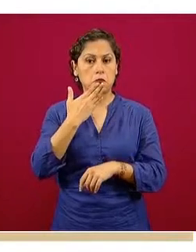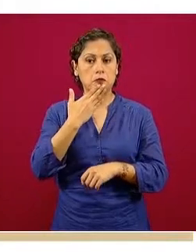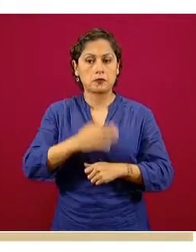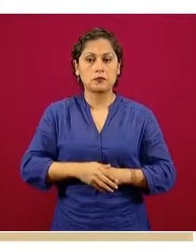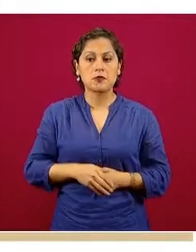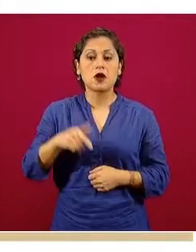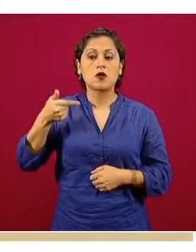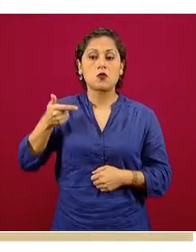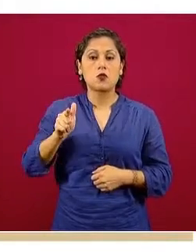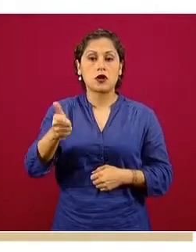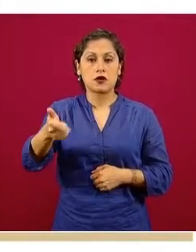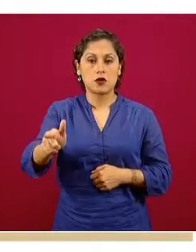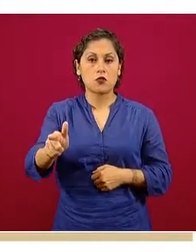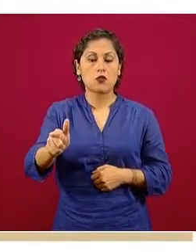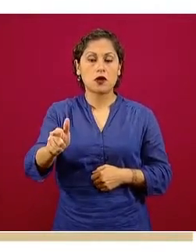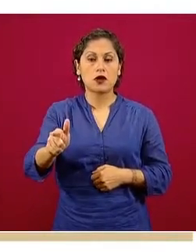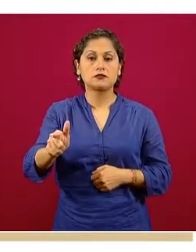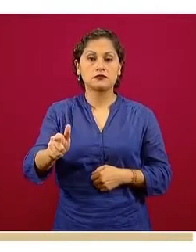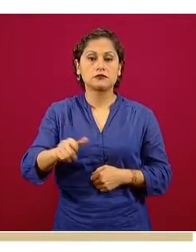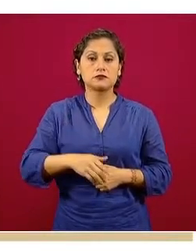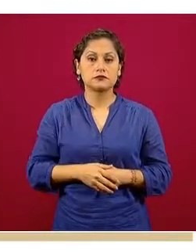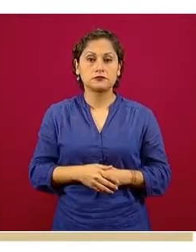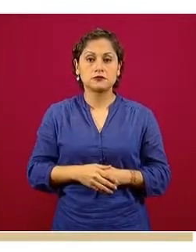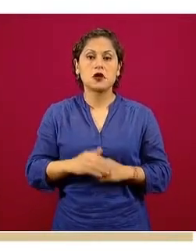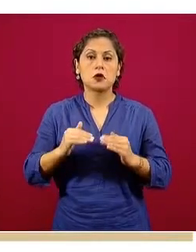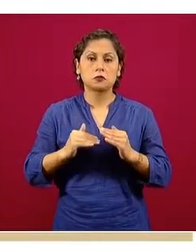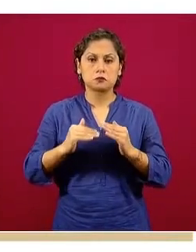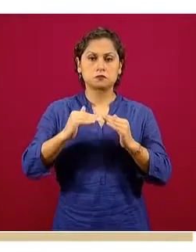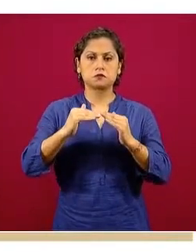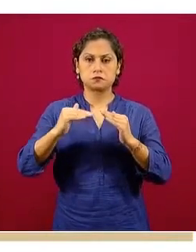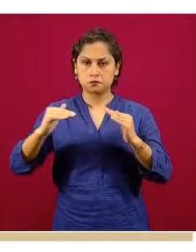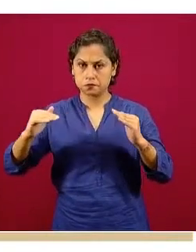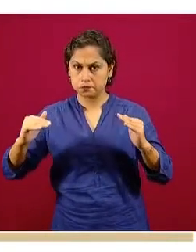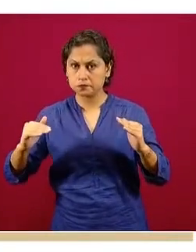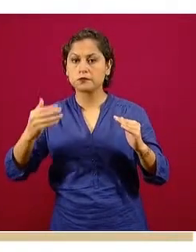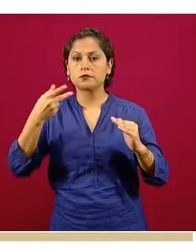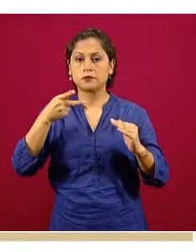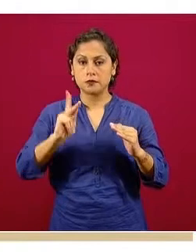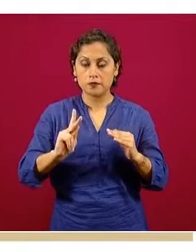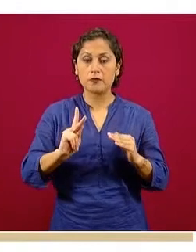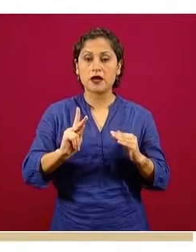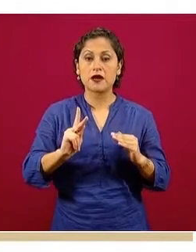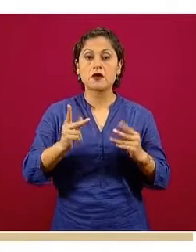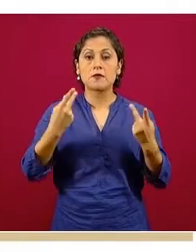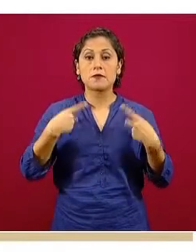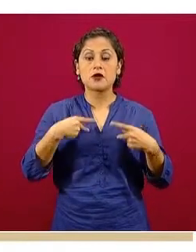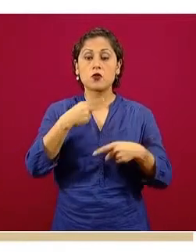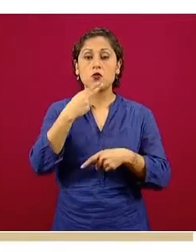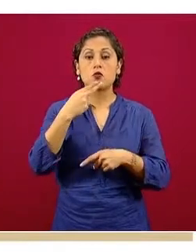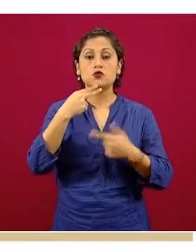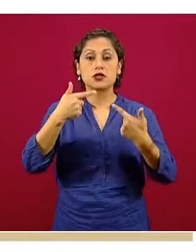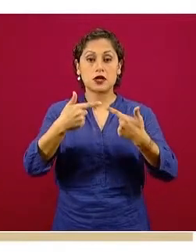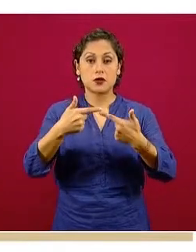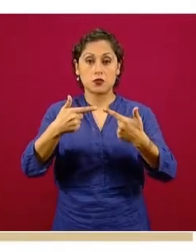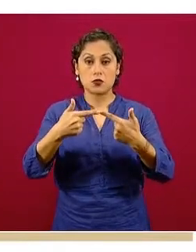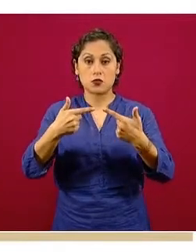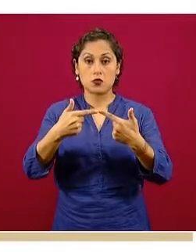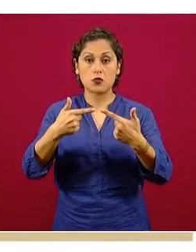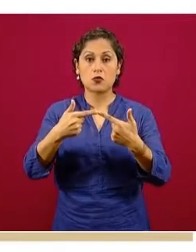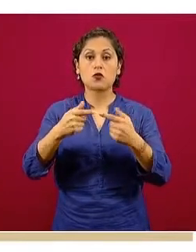guanajuato ha recuperado al menos una estabilización sin embargo los usuarios de google el sistema de